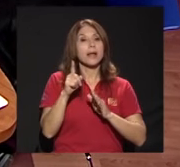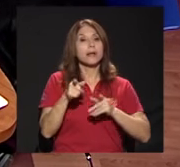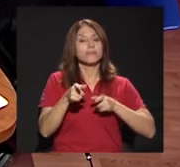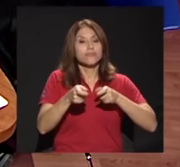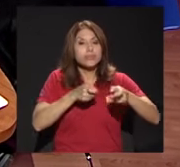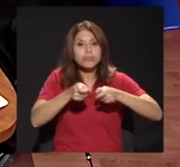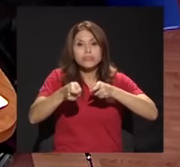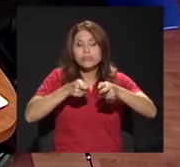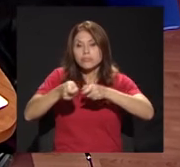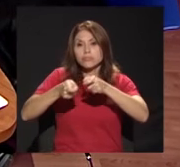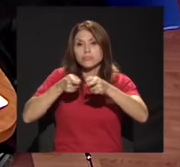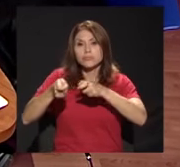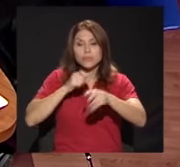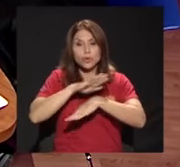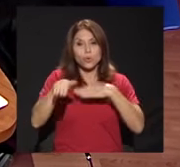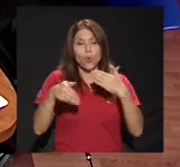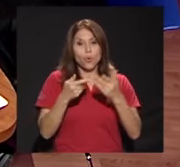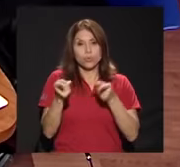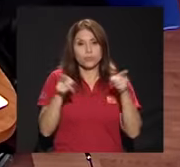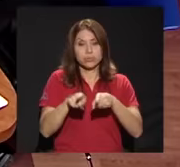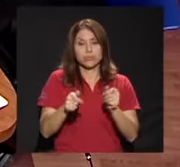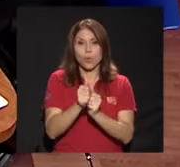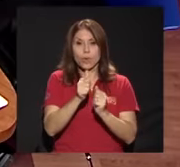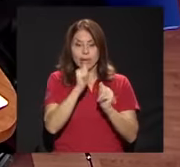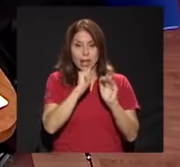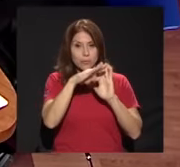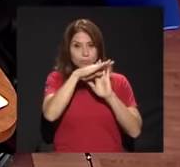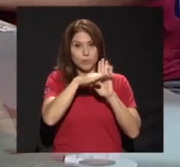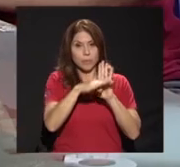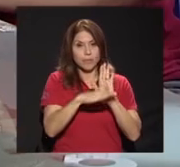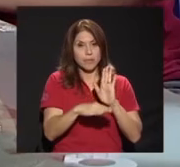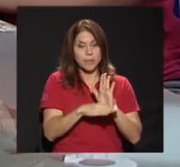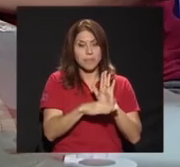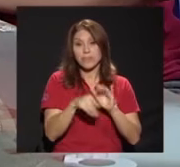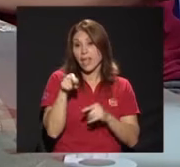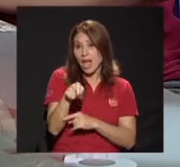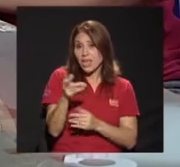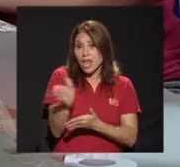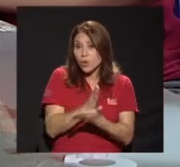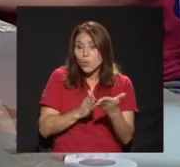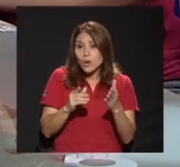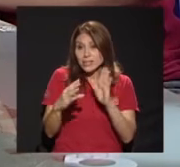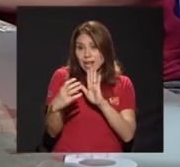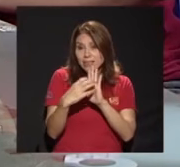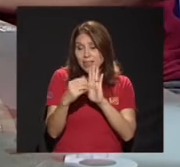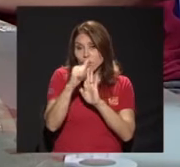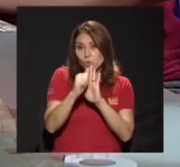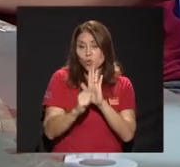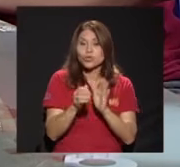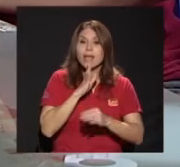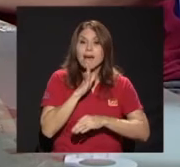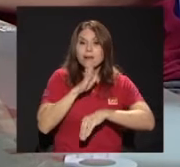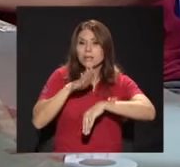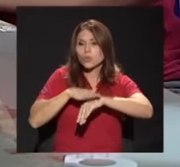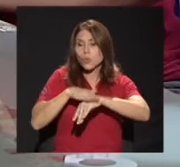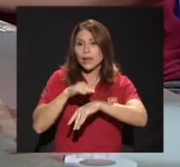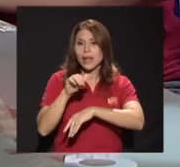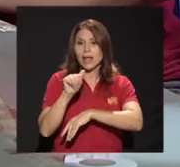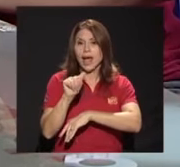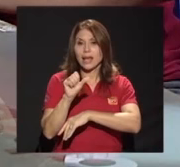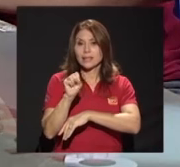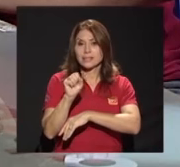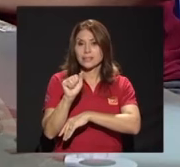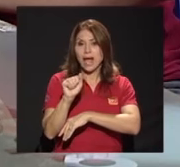recurso hídrico, ¿verdad? Si bien hay algún artículo que se refiere a lo que son las asadas, sobre todo cuando se define quiénes son